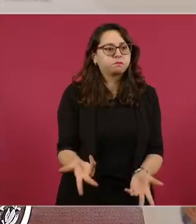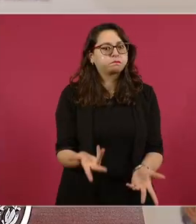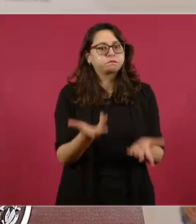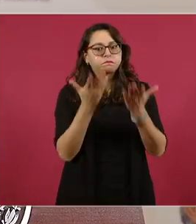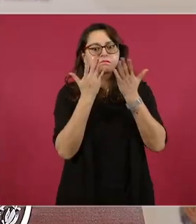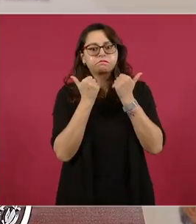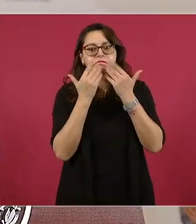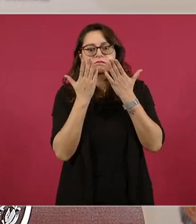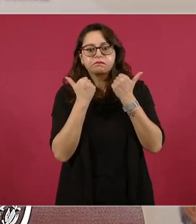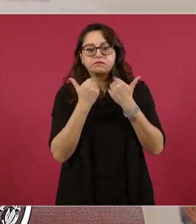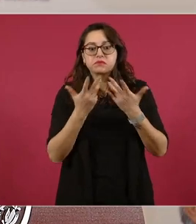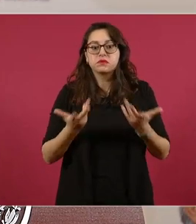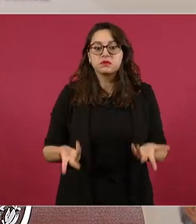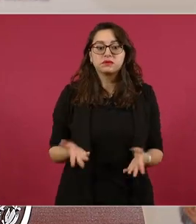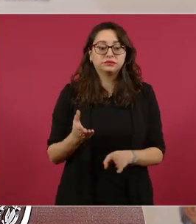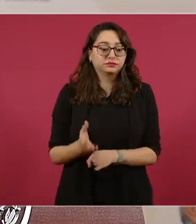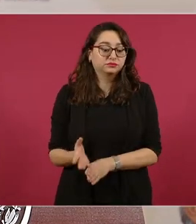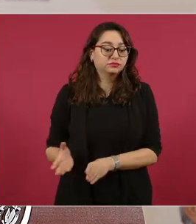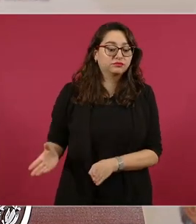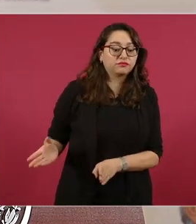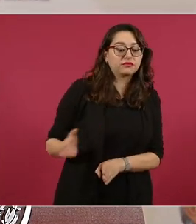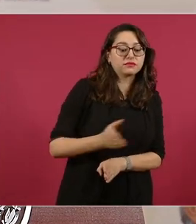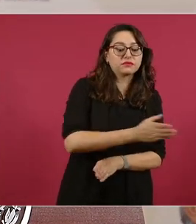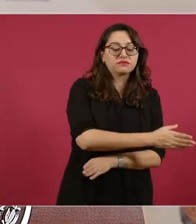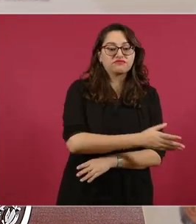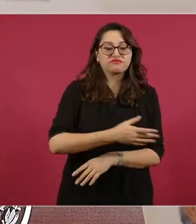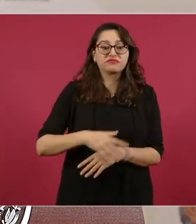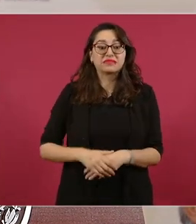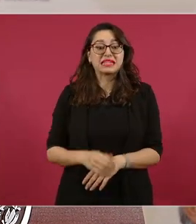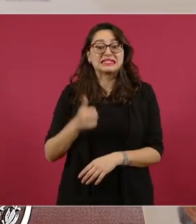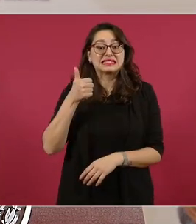en 6 sexenios anteriores,